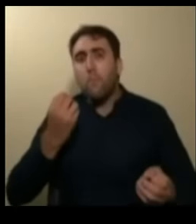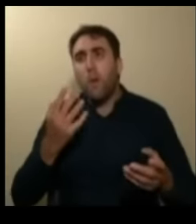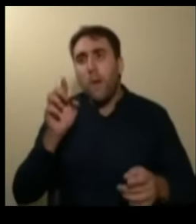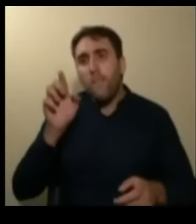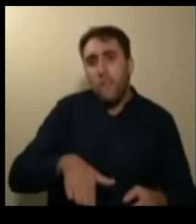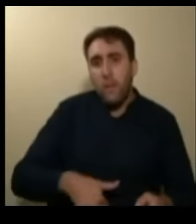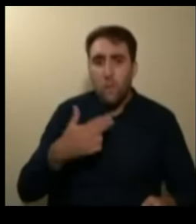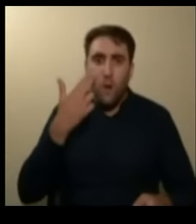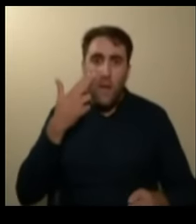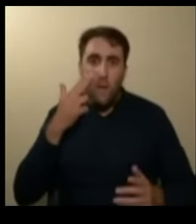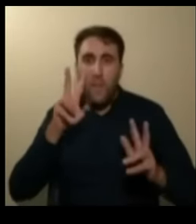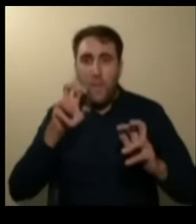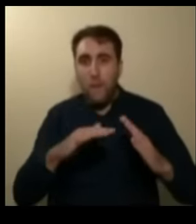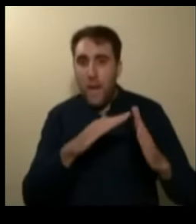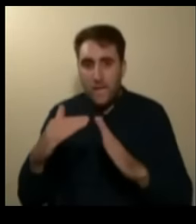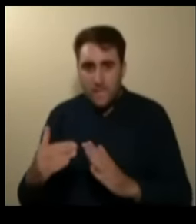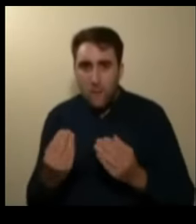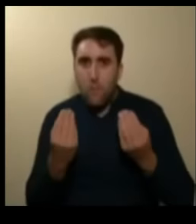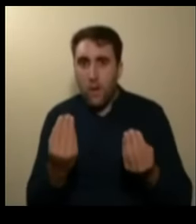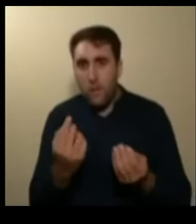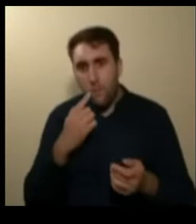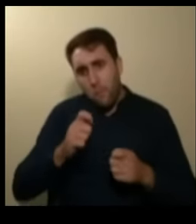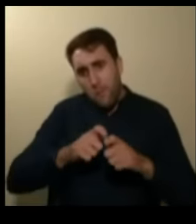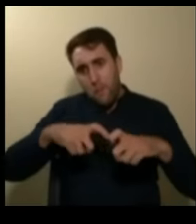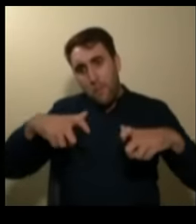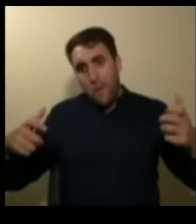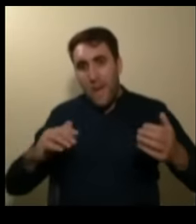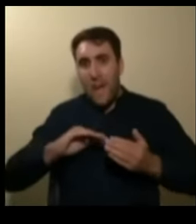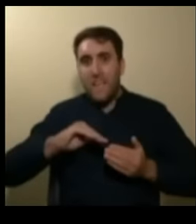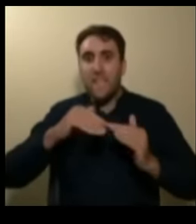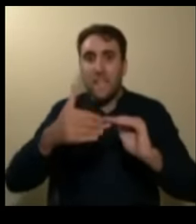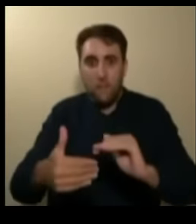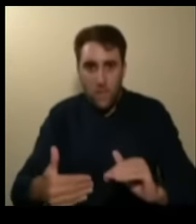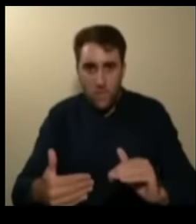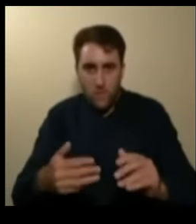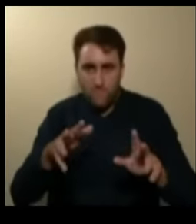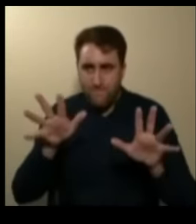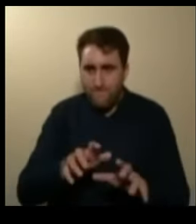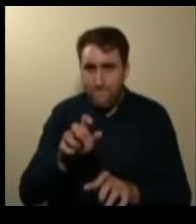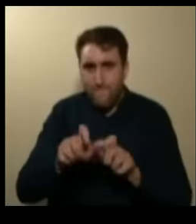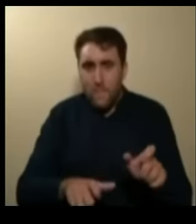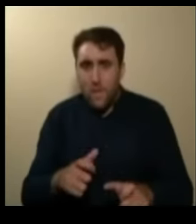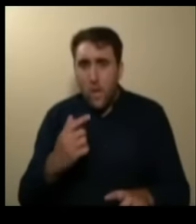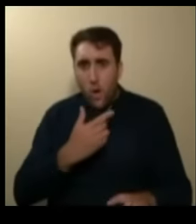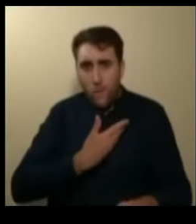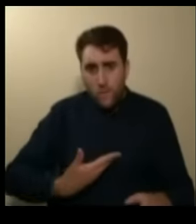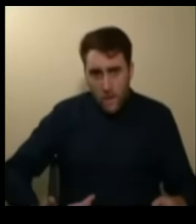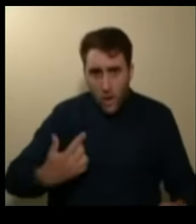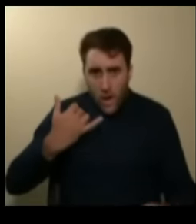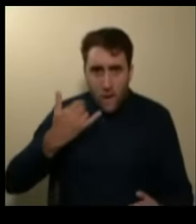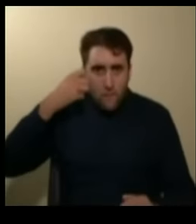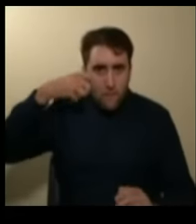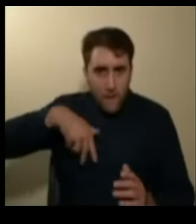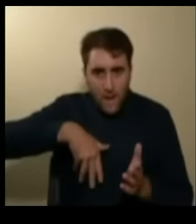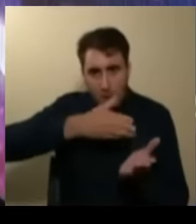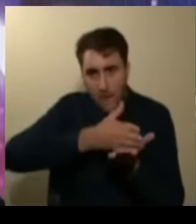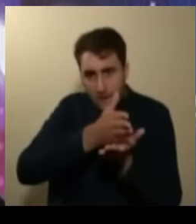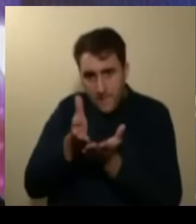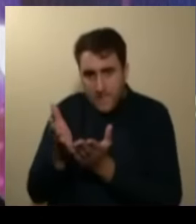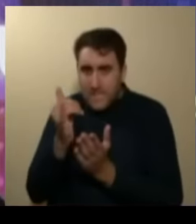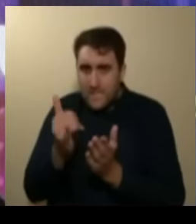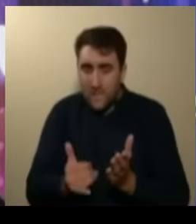sobre la vivienda, aumentando la cantidad de asentamientos que hay en nuestro país. El gobierno tiene planes para atender todas estas realidades, de eso